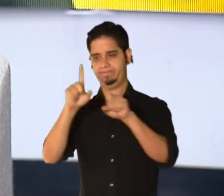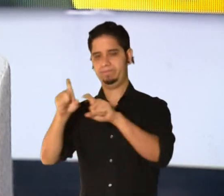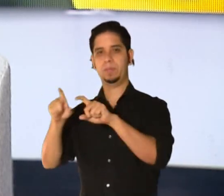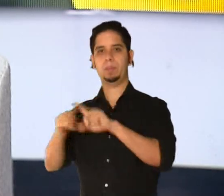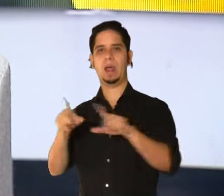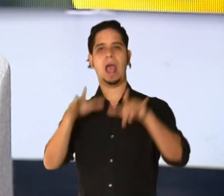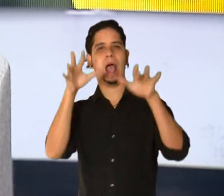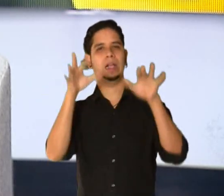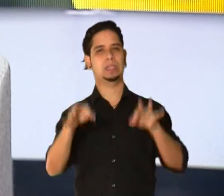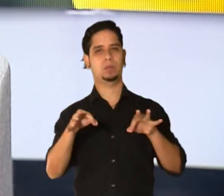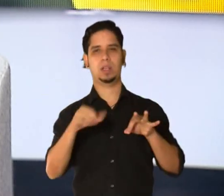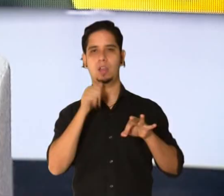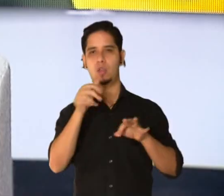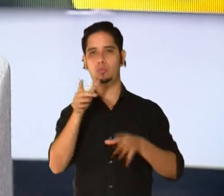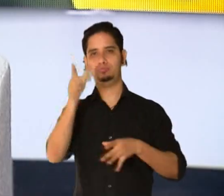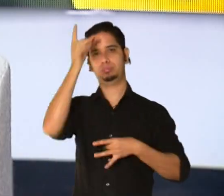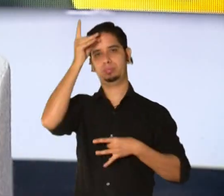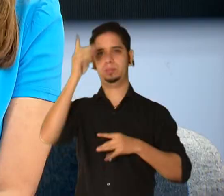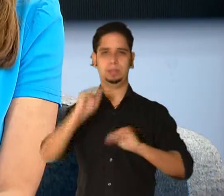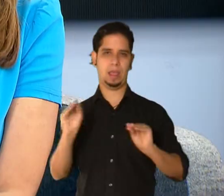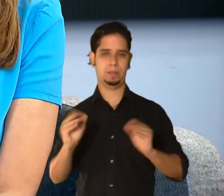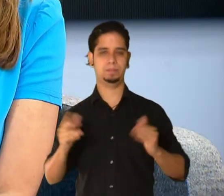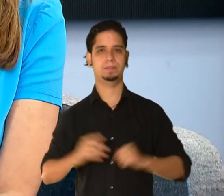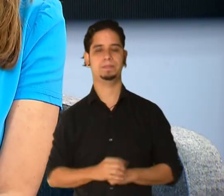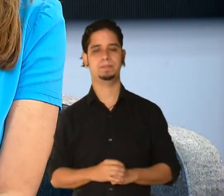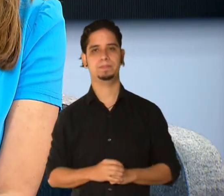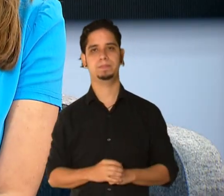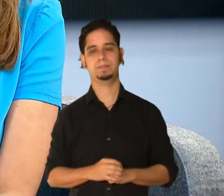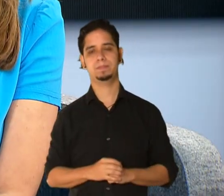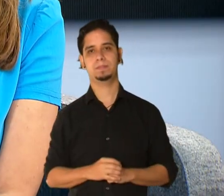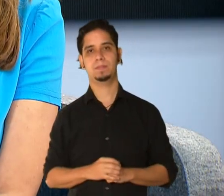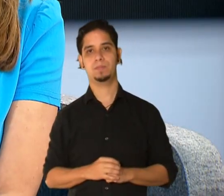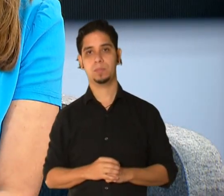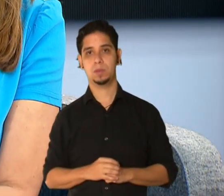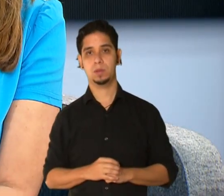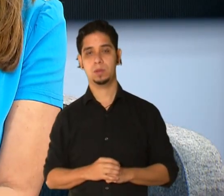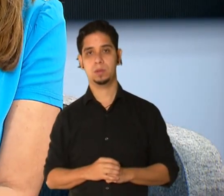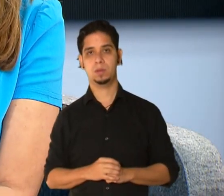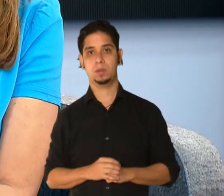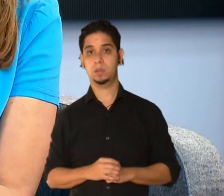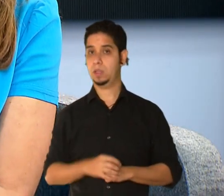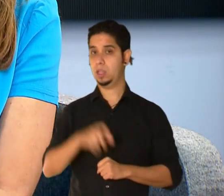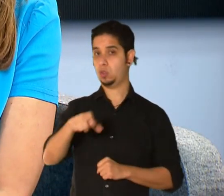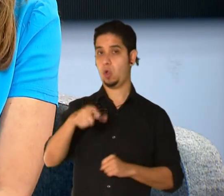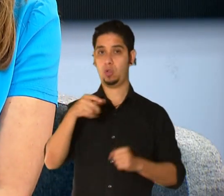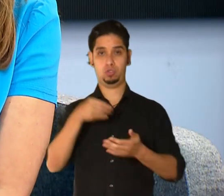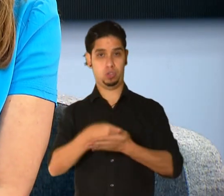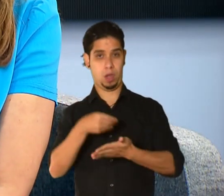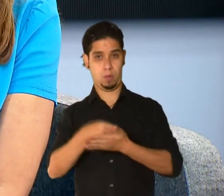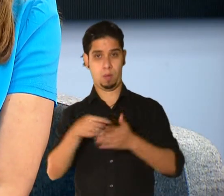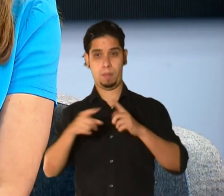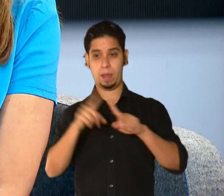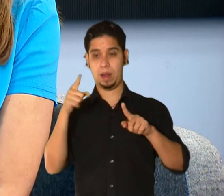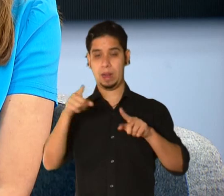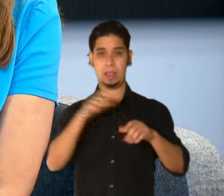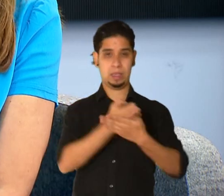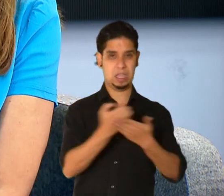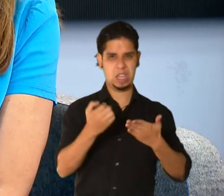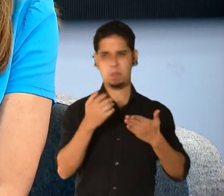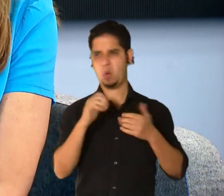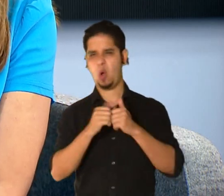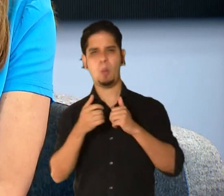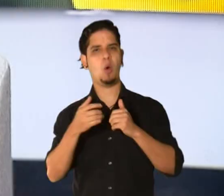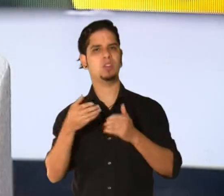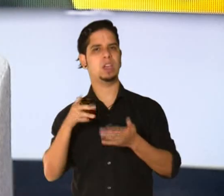no habían sido infectados. Requirió muchos fondos por todo el personal, el equipo técnico, etcétera. ¿De dónde se financió?